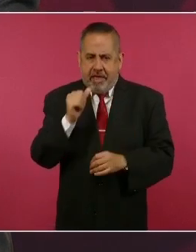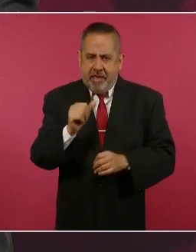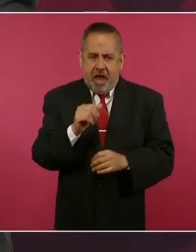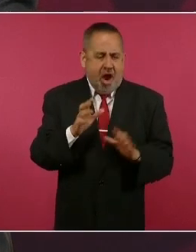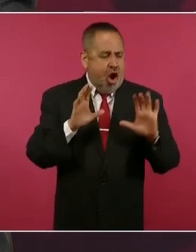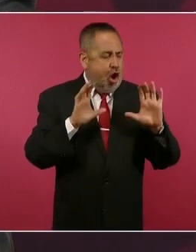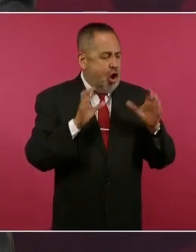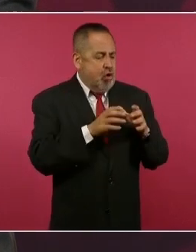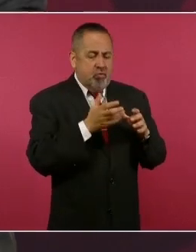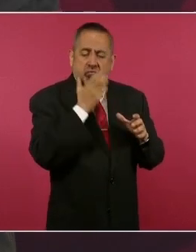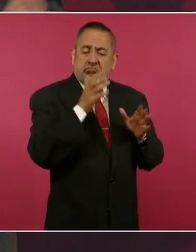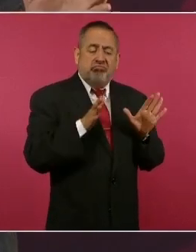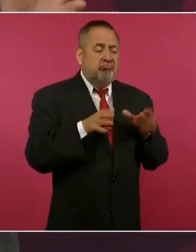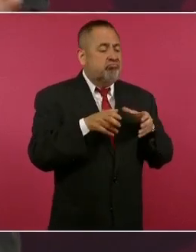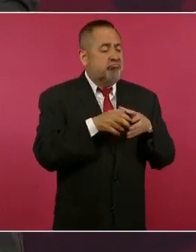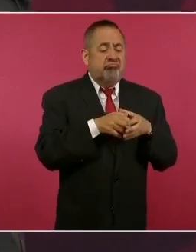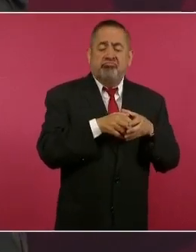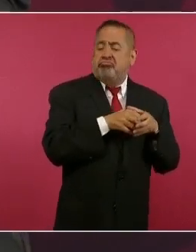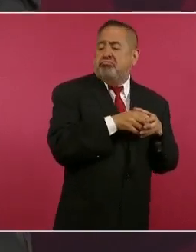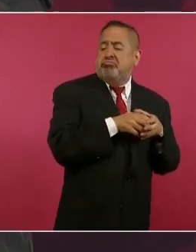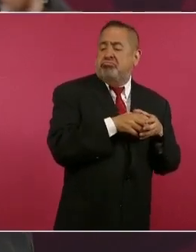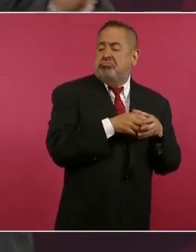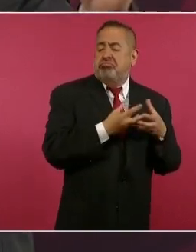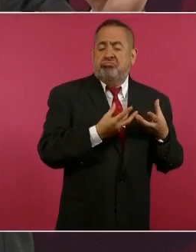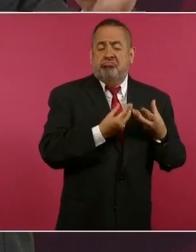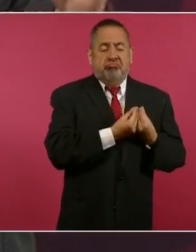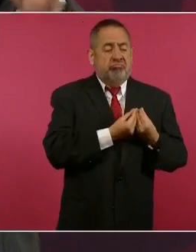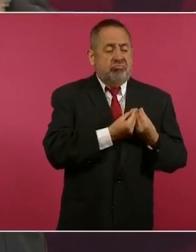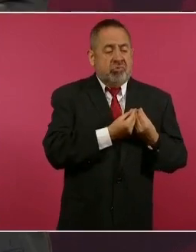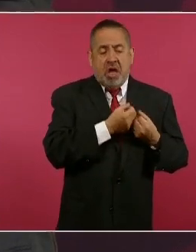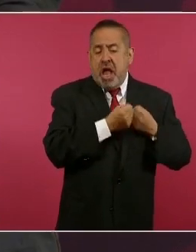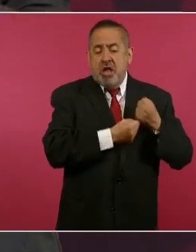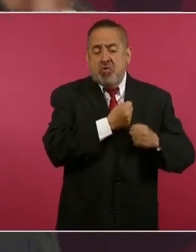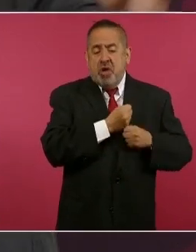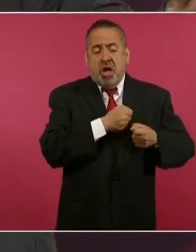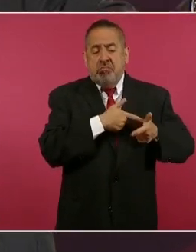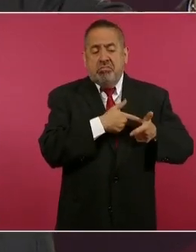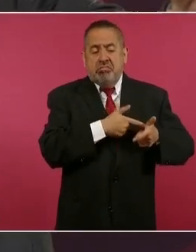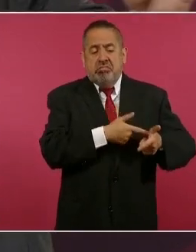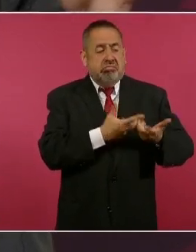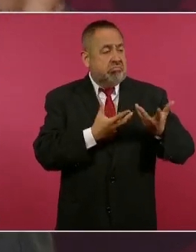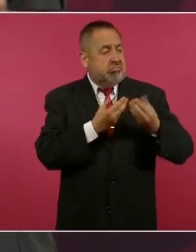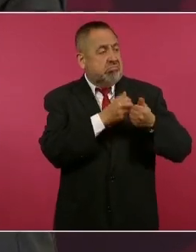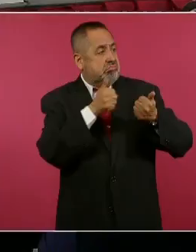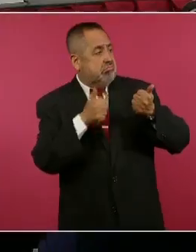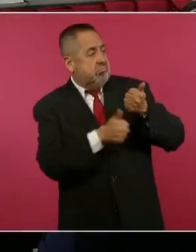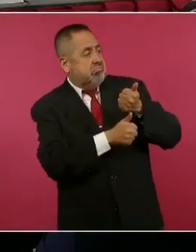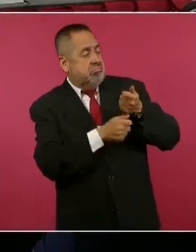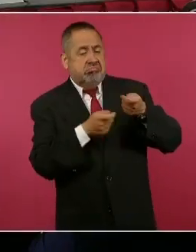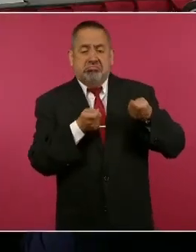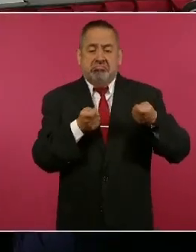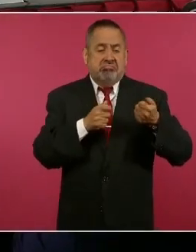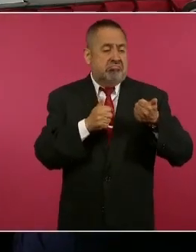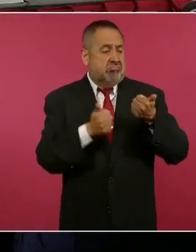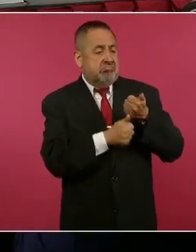conservadoras y se han plegado a las hegemonías, a las